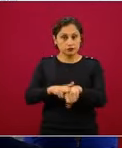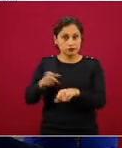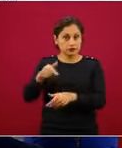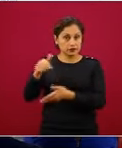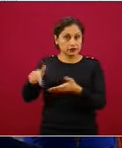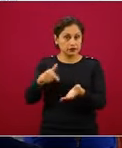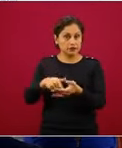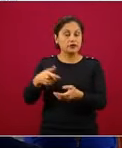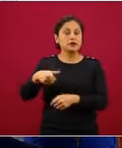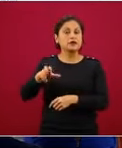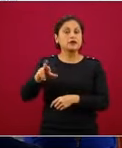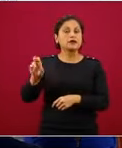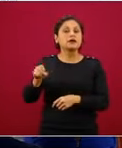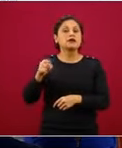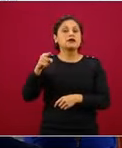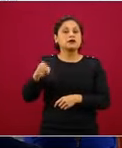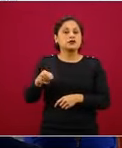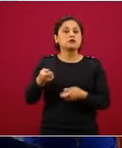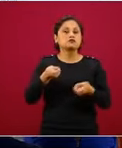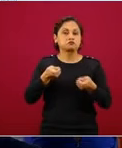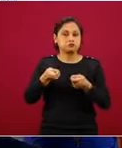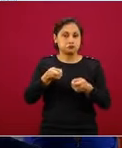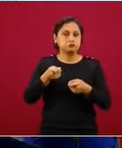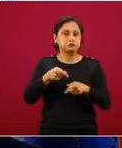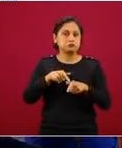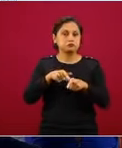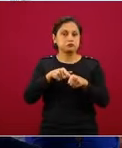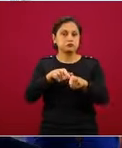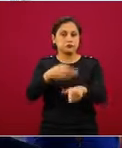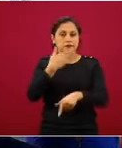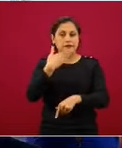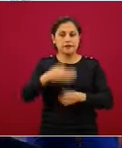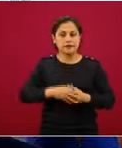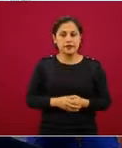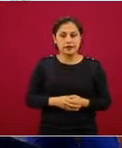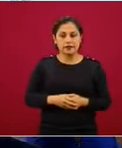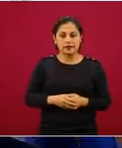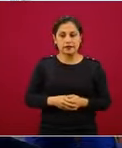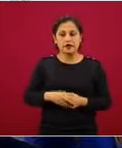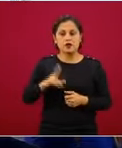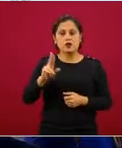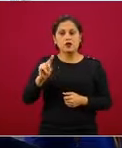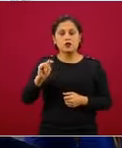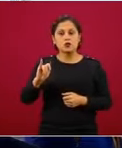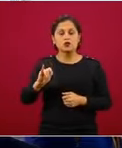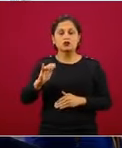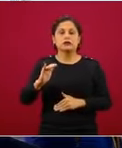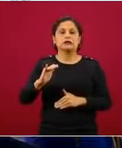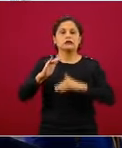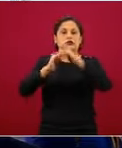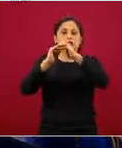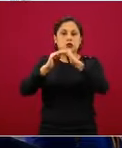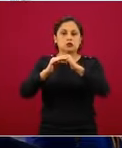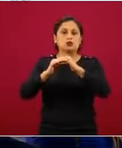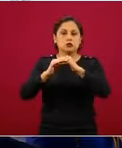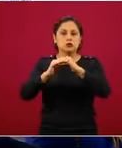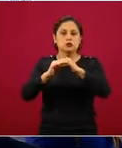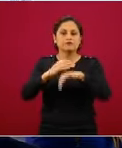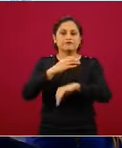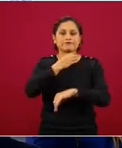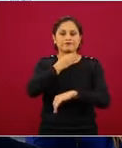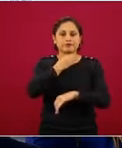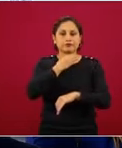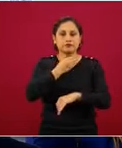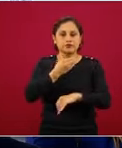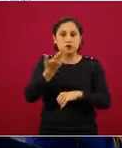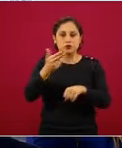se han mantenido en buen control. La siguiente. Terapia intensiva excede un poco la